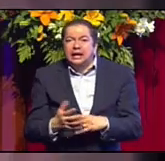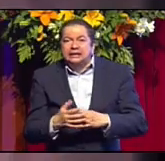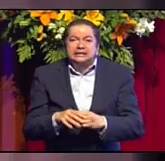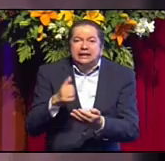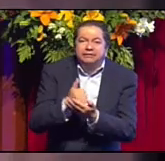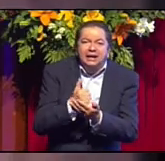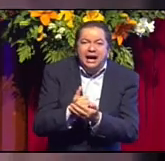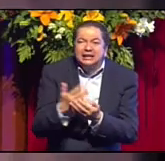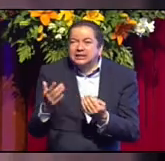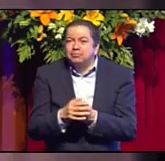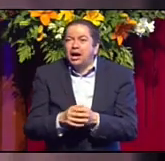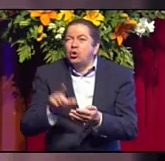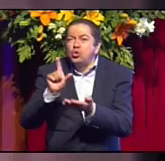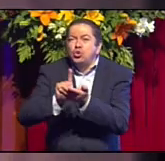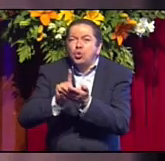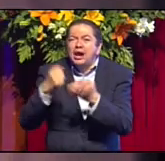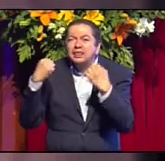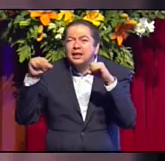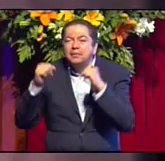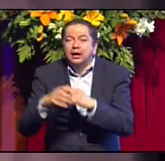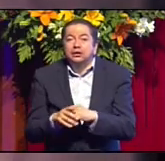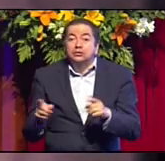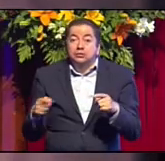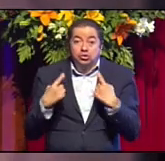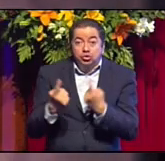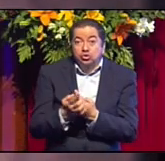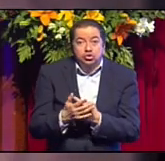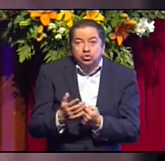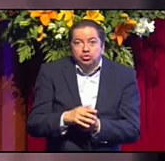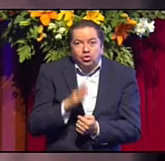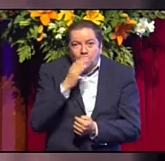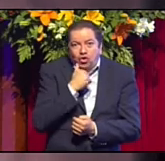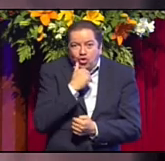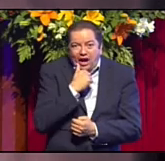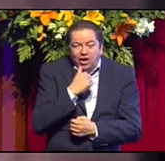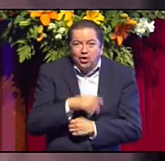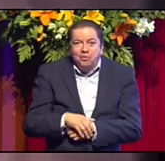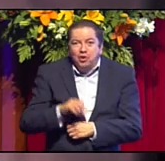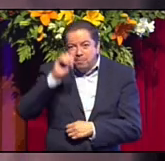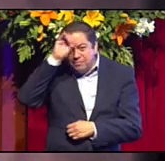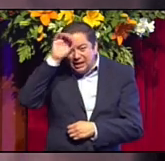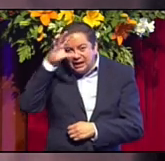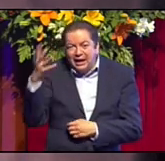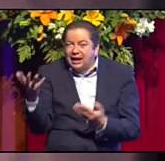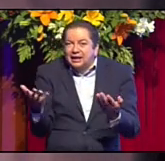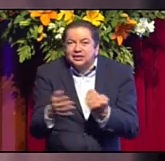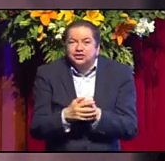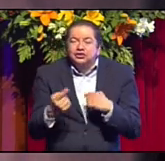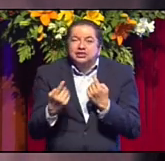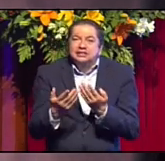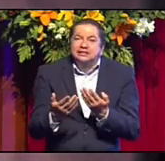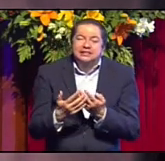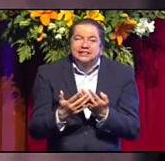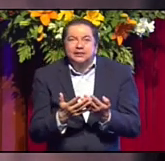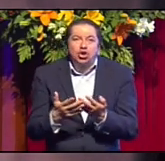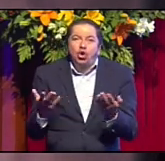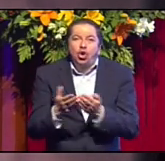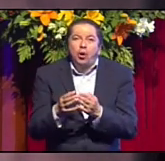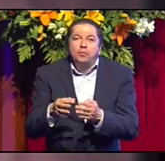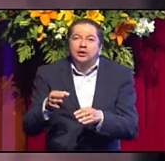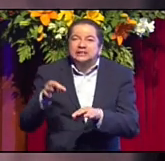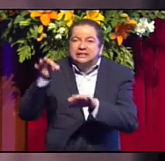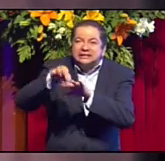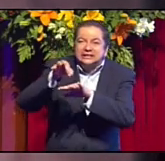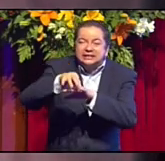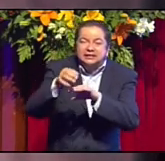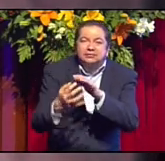faltan recintos deportivos. Sí, la verdad es que nosotros no tenemos un acuerdo con una minera para que nos coloque pasto sintético en las canchas. Es verdad. Y estábamos hablando con el Seremi del